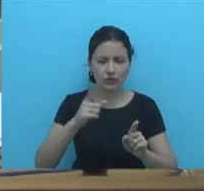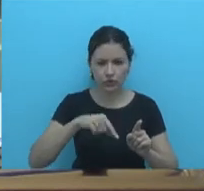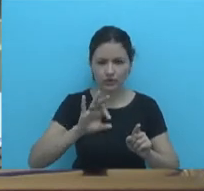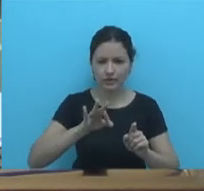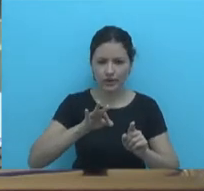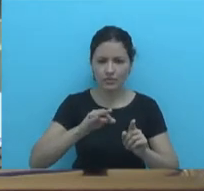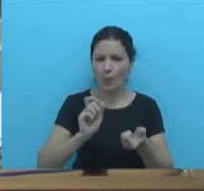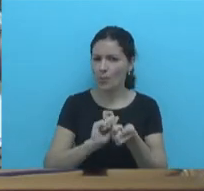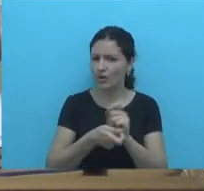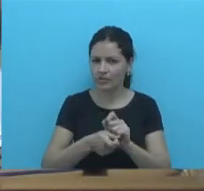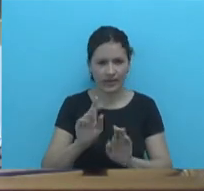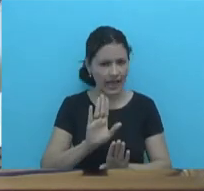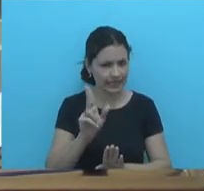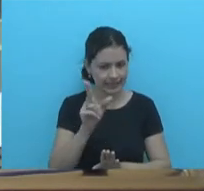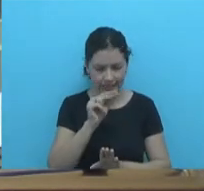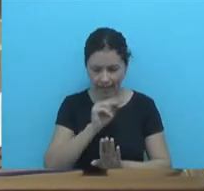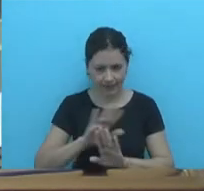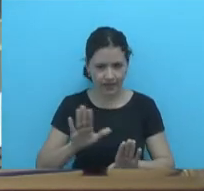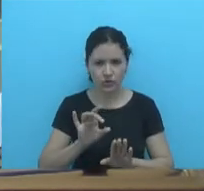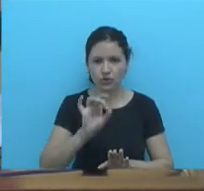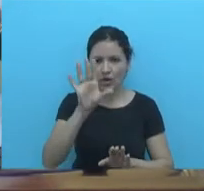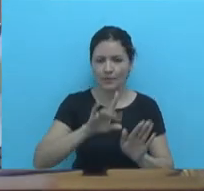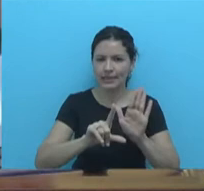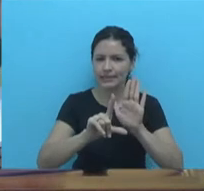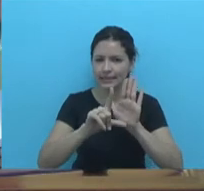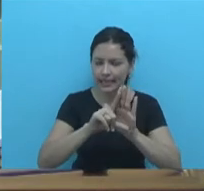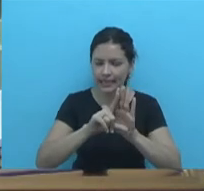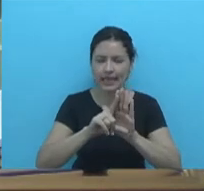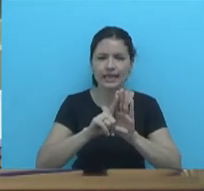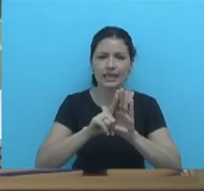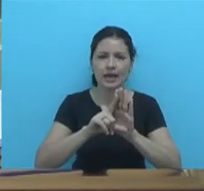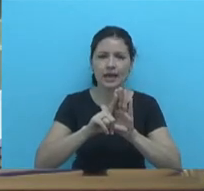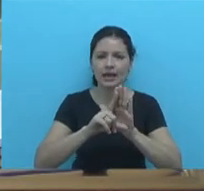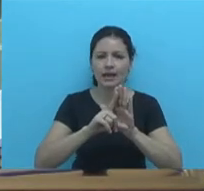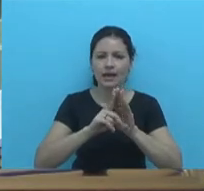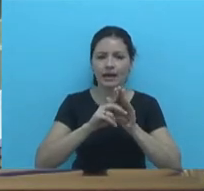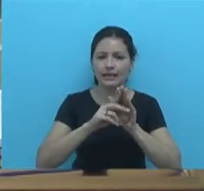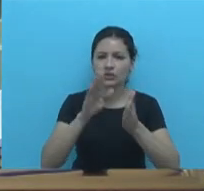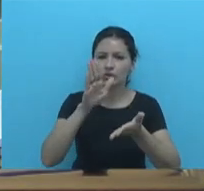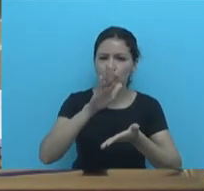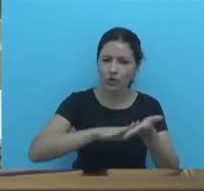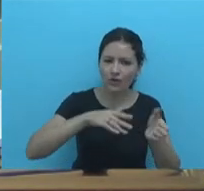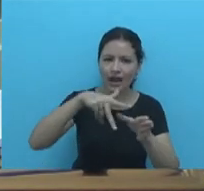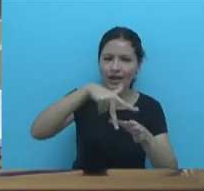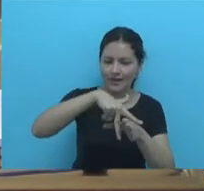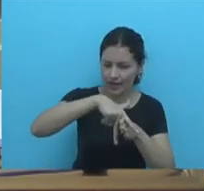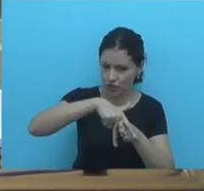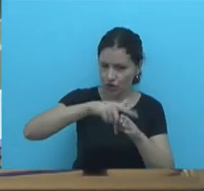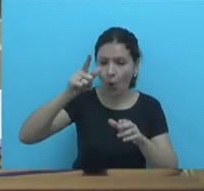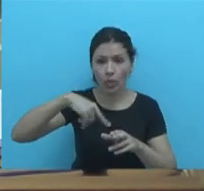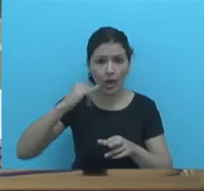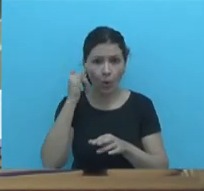ser modificada en esta ley, solamente la fundamentación lo roza.